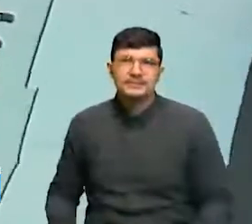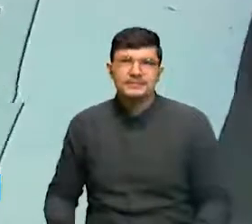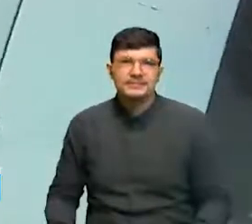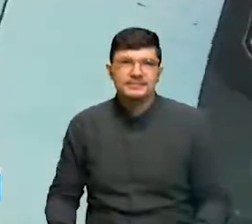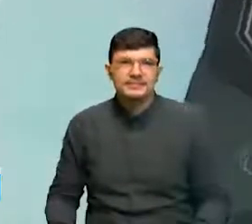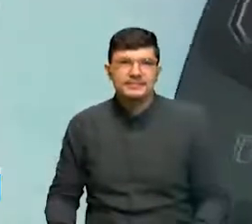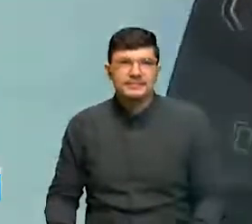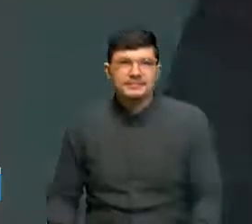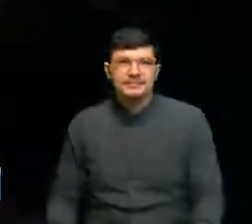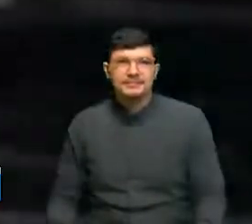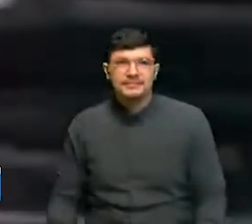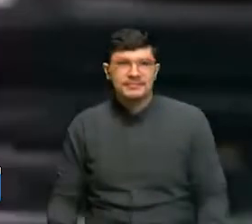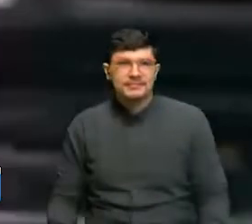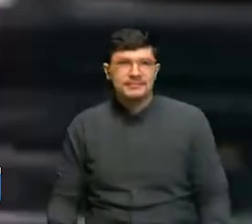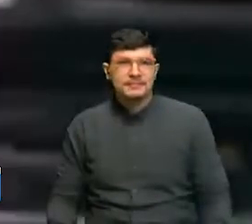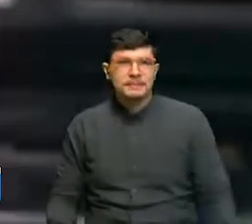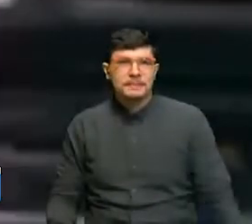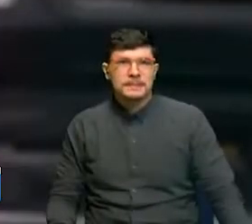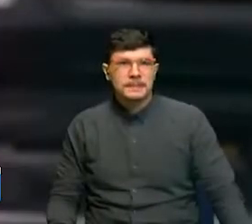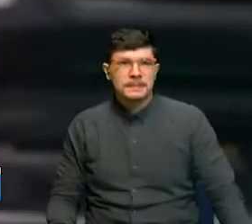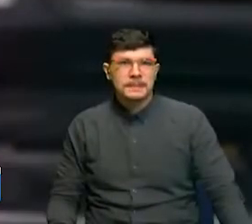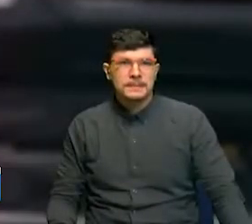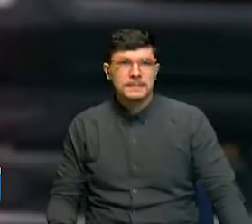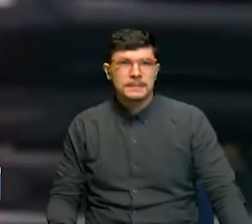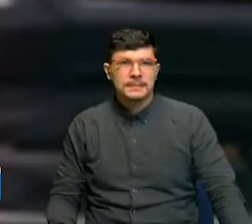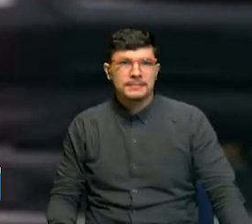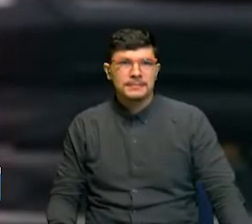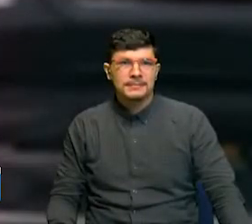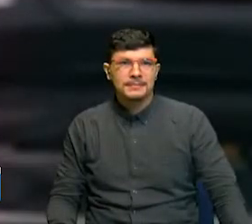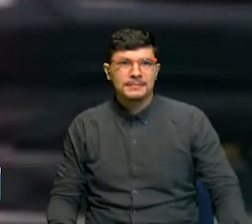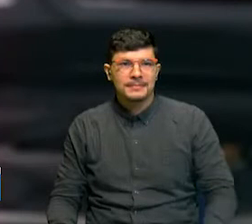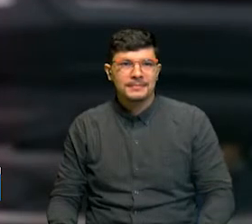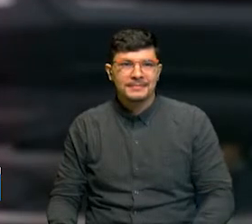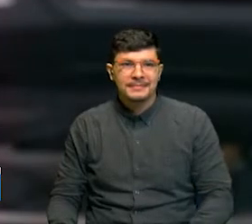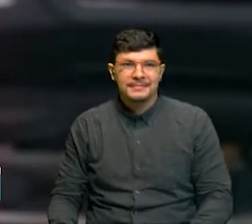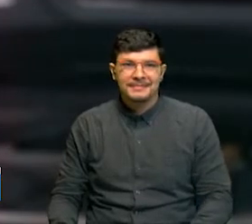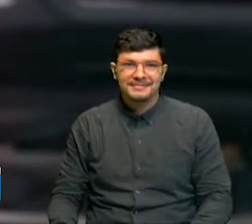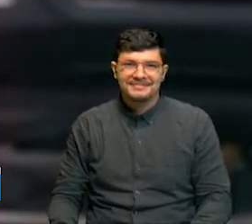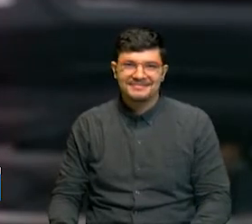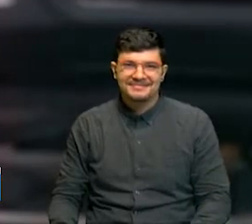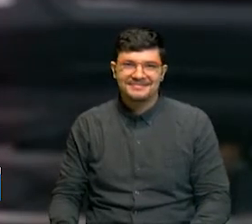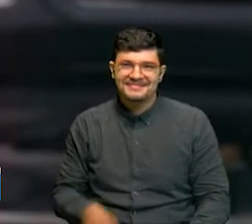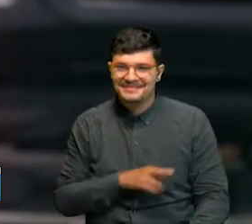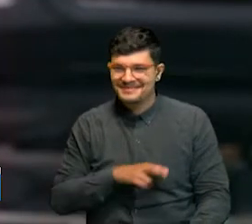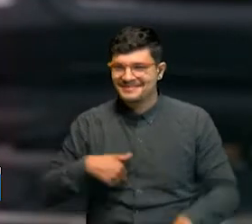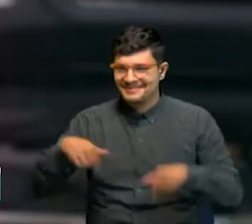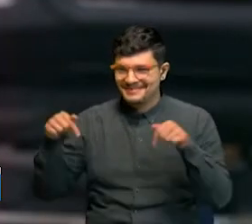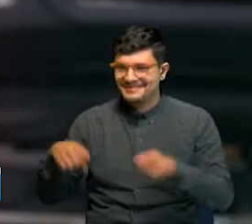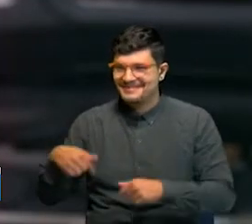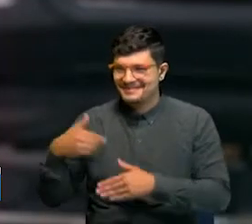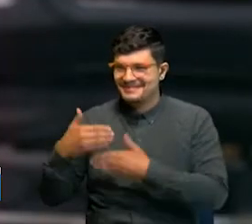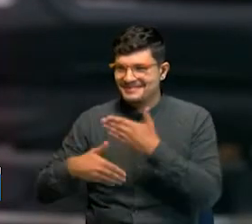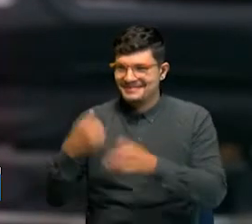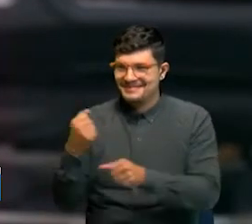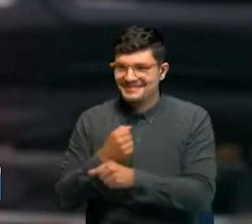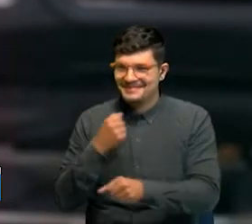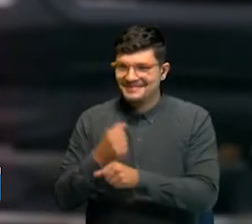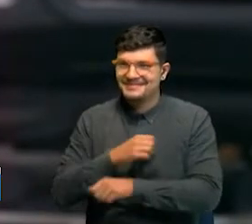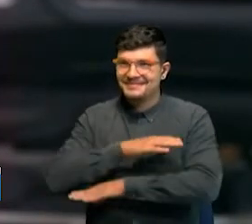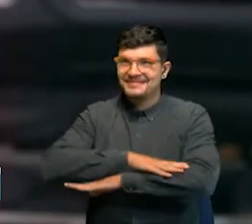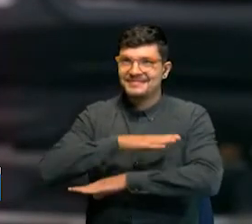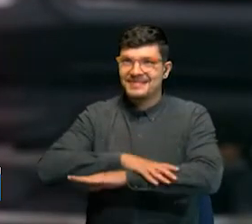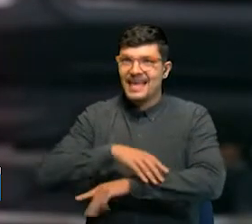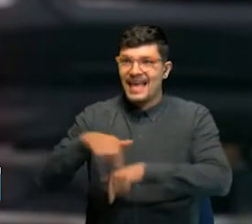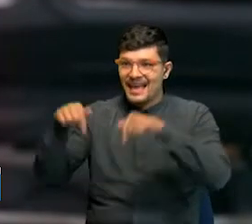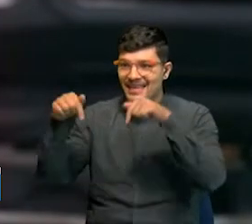No, realmente los CDA no somos culpables. Estamos haciendo una tarea juiciosos en el área metropolitana, del cual el